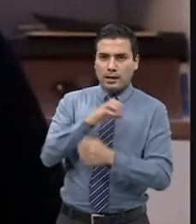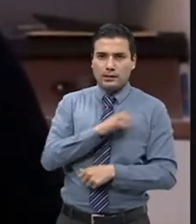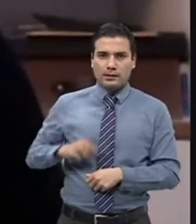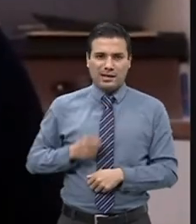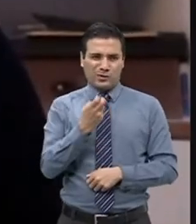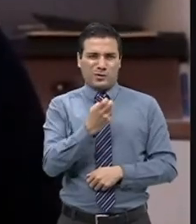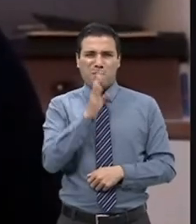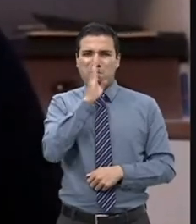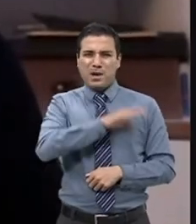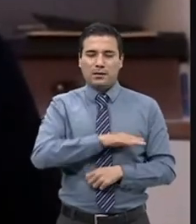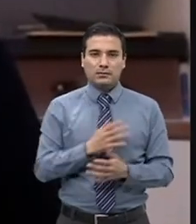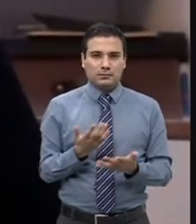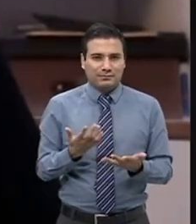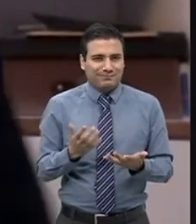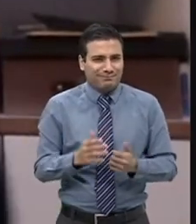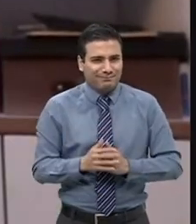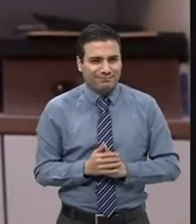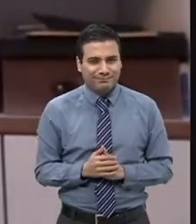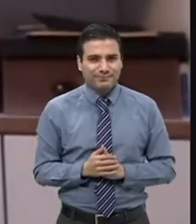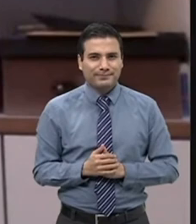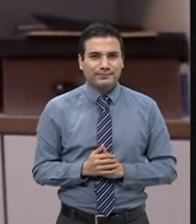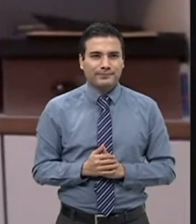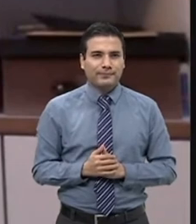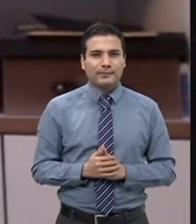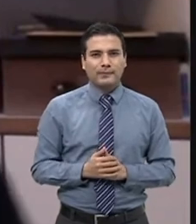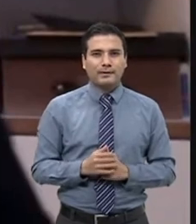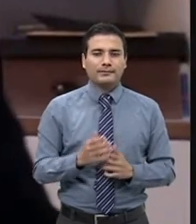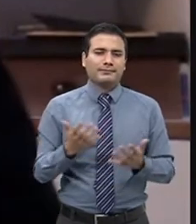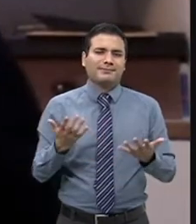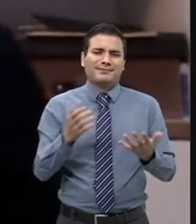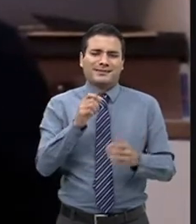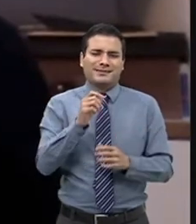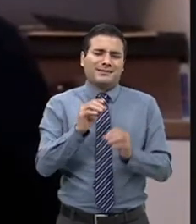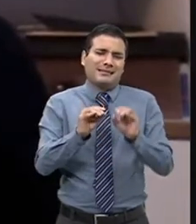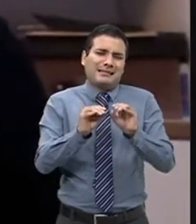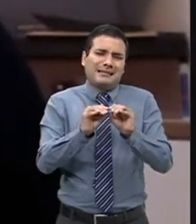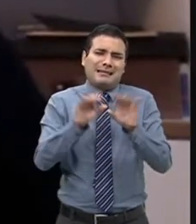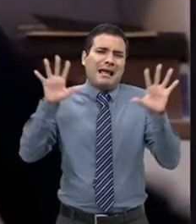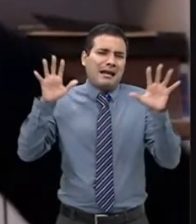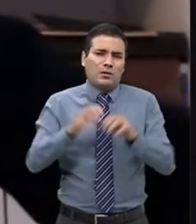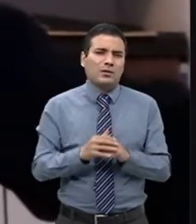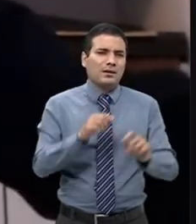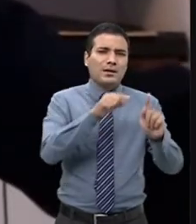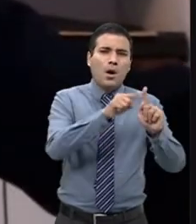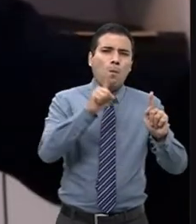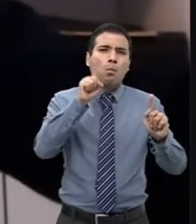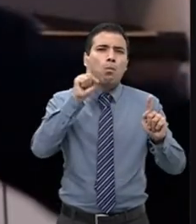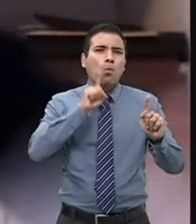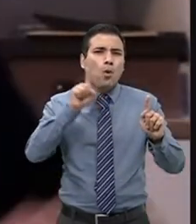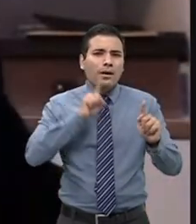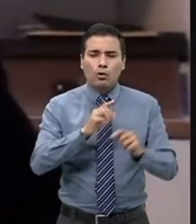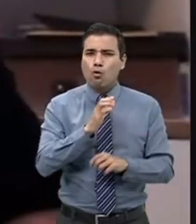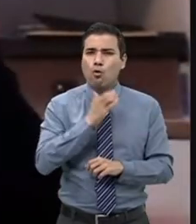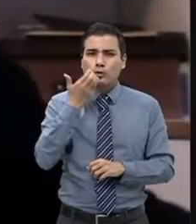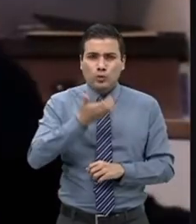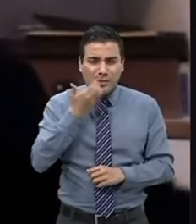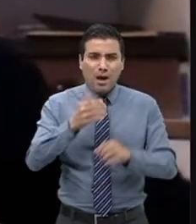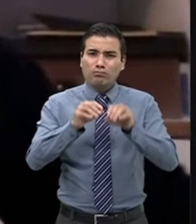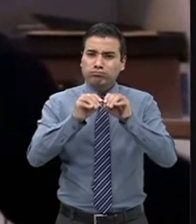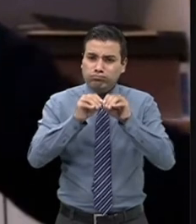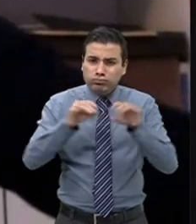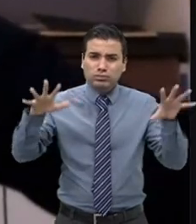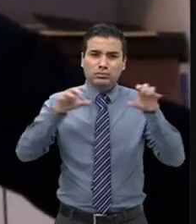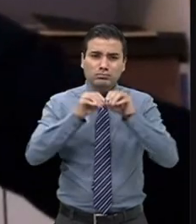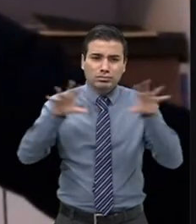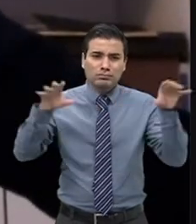giró alrededor de la señora por eso su participación constante en todos los eventos